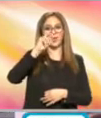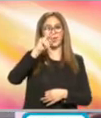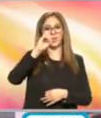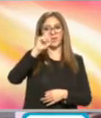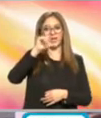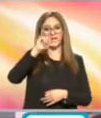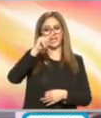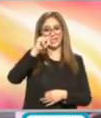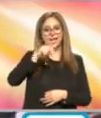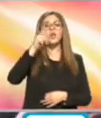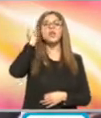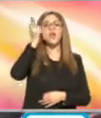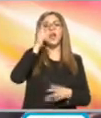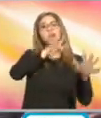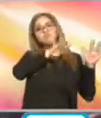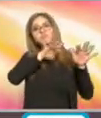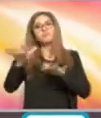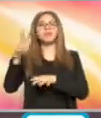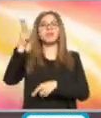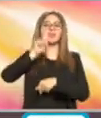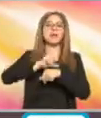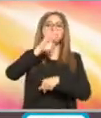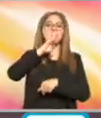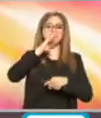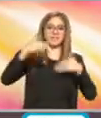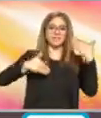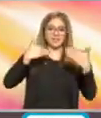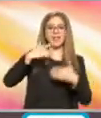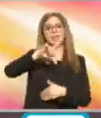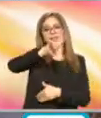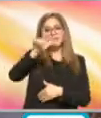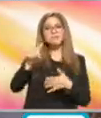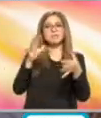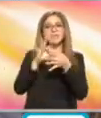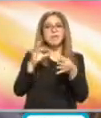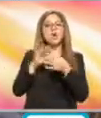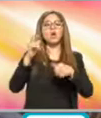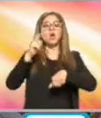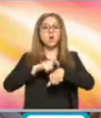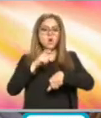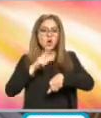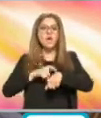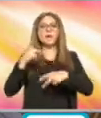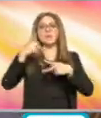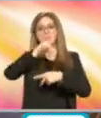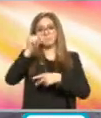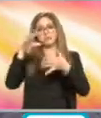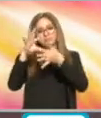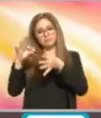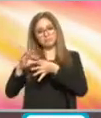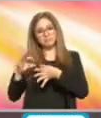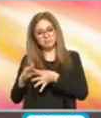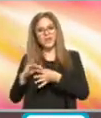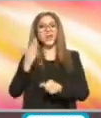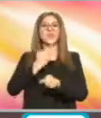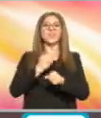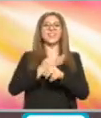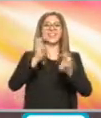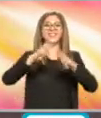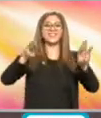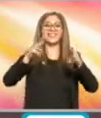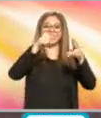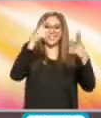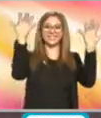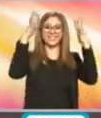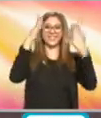a festejar a Mamita el 10 de mayo. Y es una sorpresa, ahorita vamos a platicar del horario. ¿Quién más va a estar con ustedes compartiendo escenario? Vale, Claro que pues sí. a tocar. Fuerte Ok. el